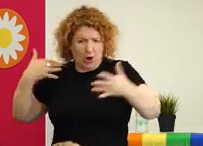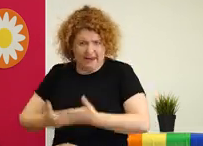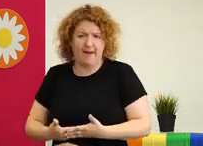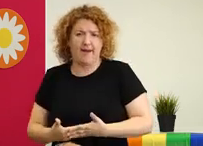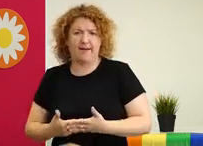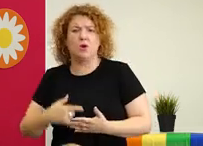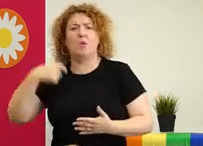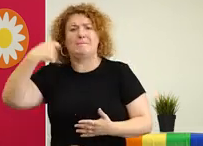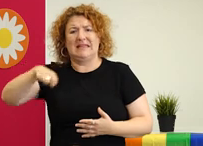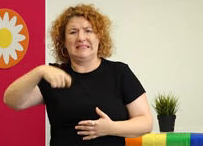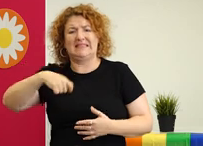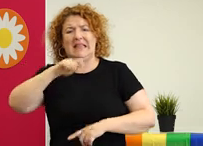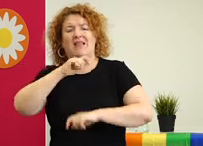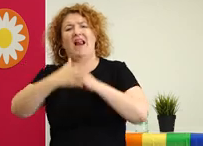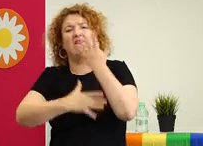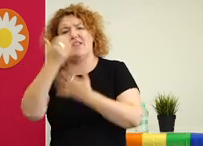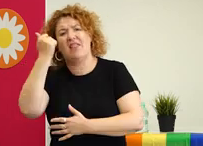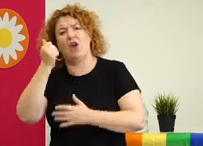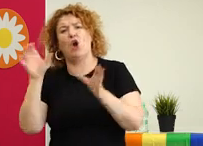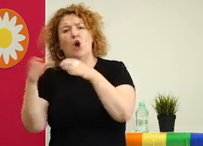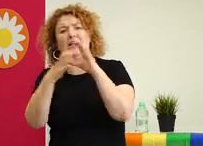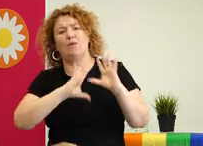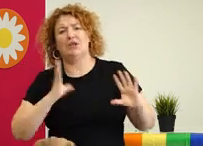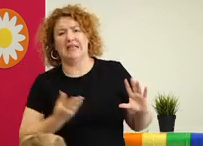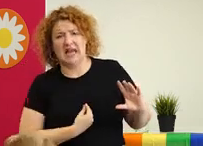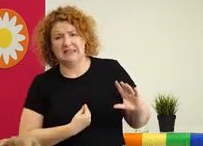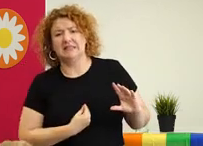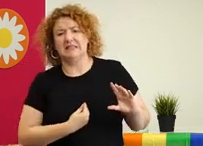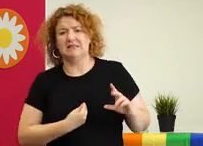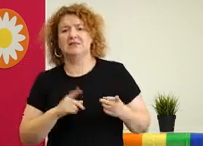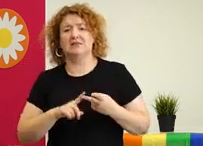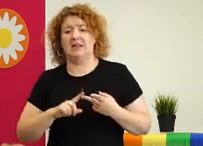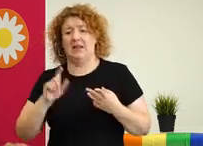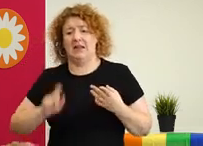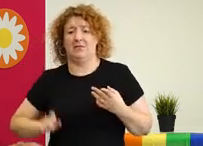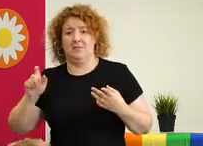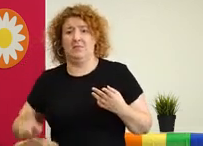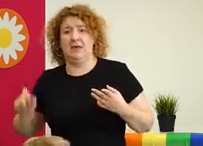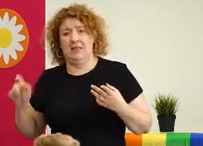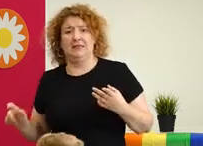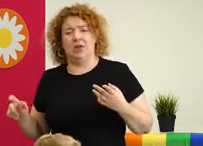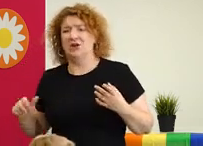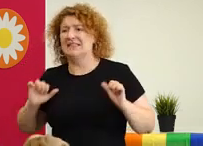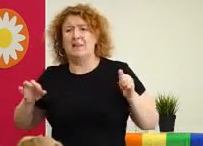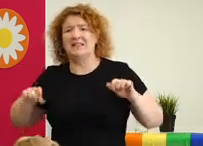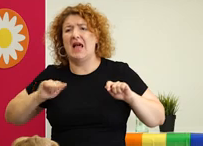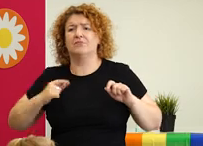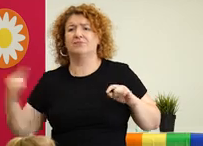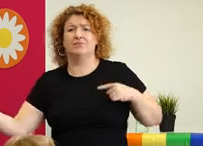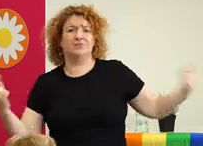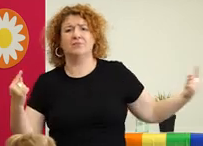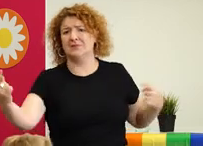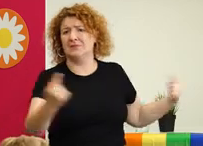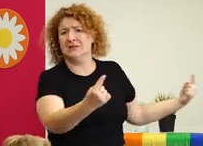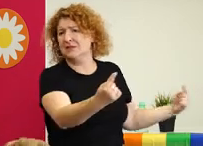como presidenta de la Federación de Colectivos Trans, de las personas que han estado en los márgenes de